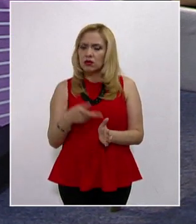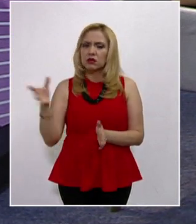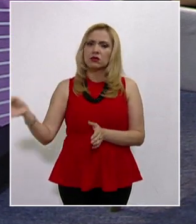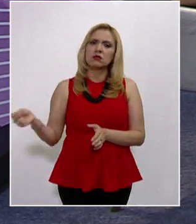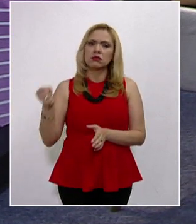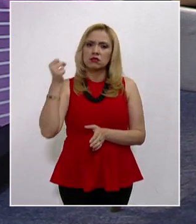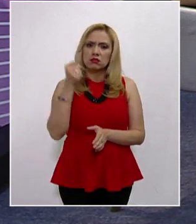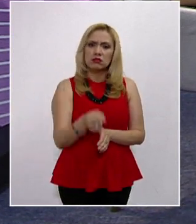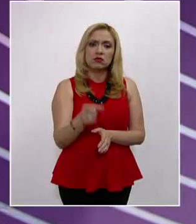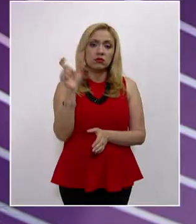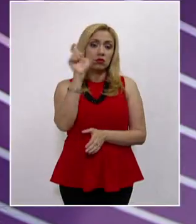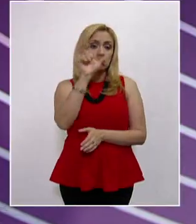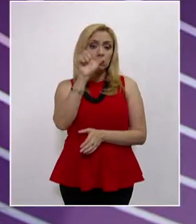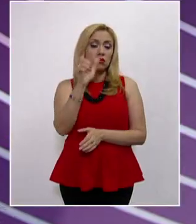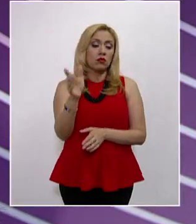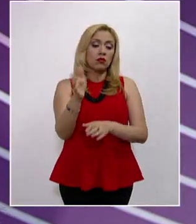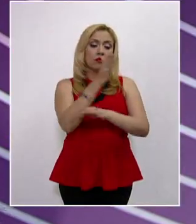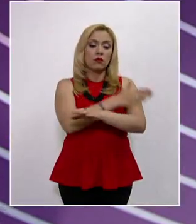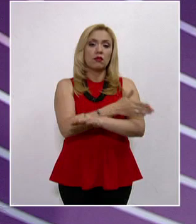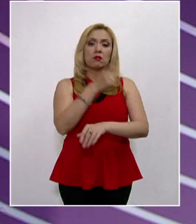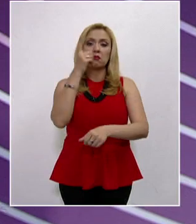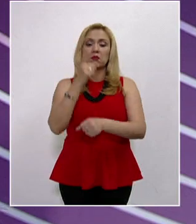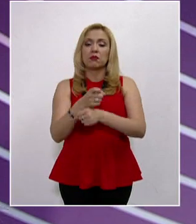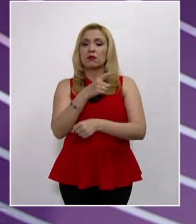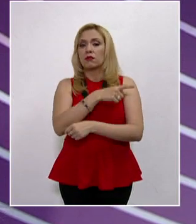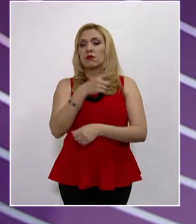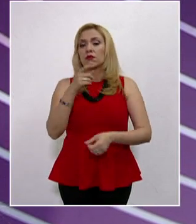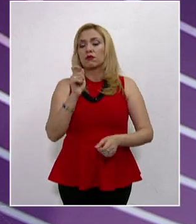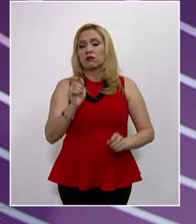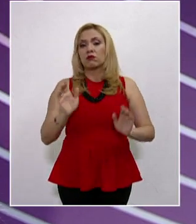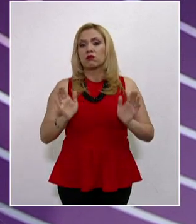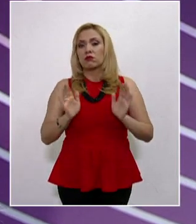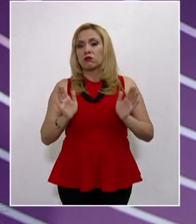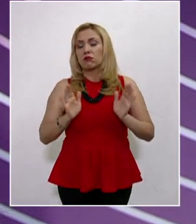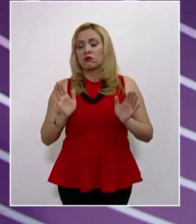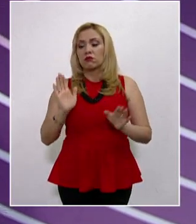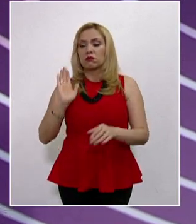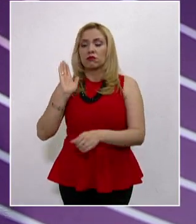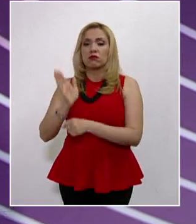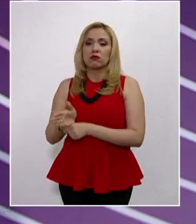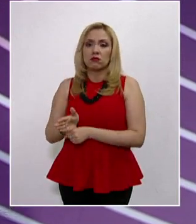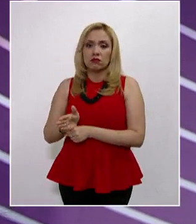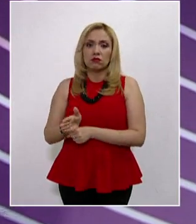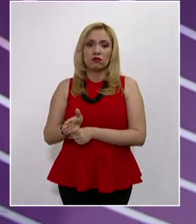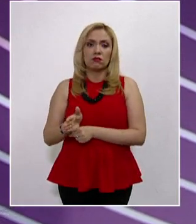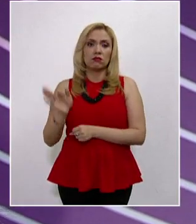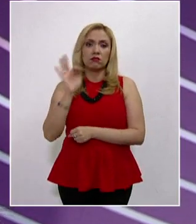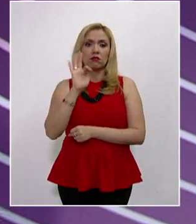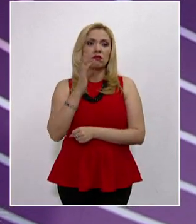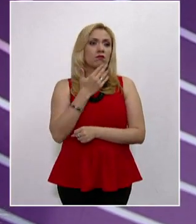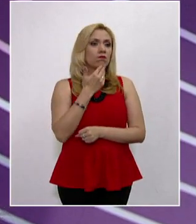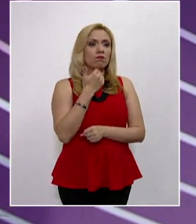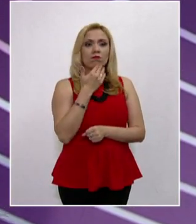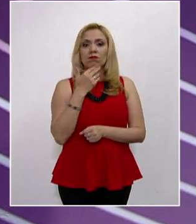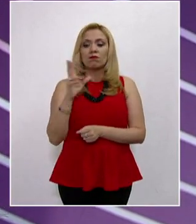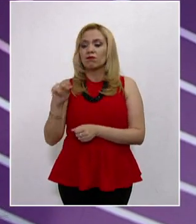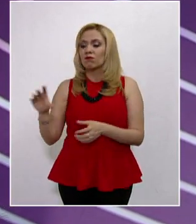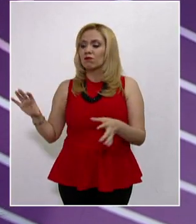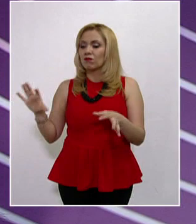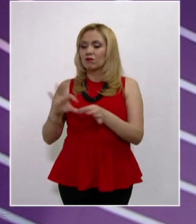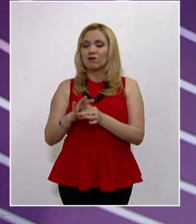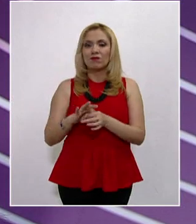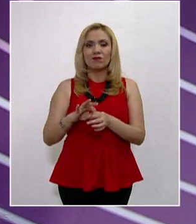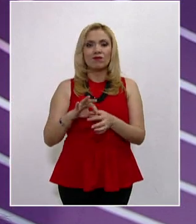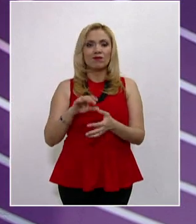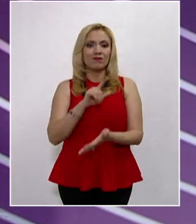pronunciamiento cuando ya había un primer fallo por parte del Foro Militar a raíz de que no hay una conexión, digamos, con